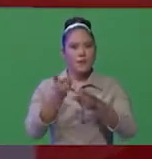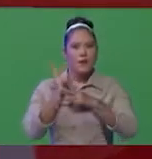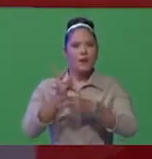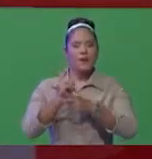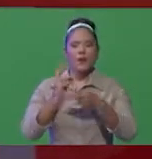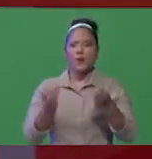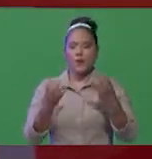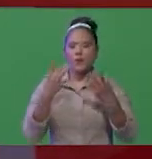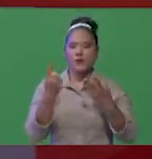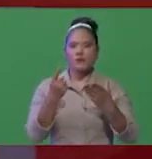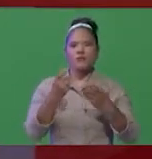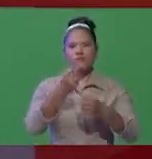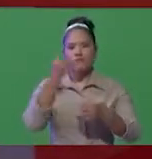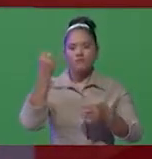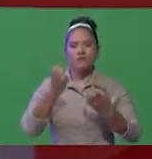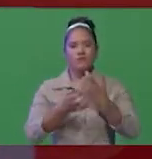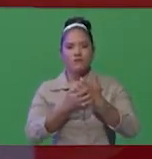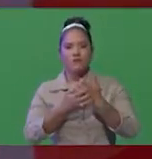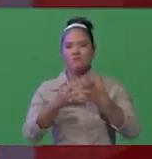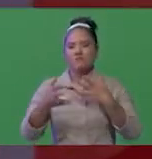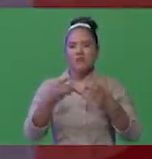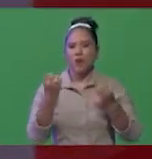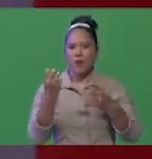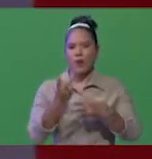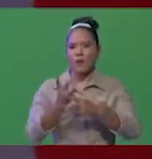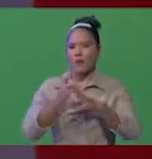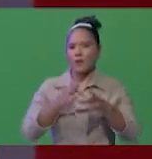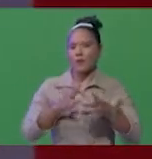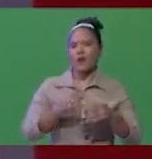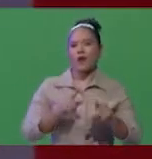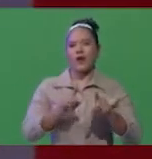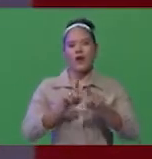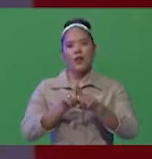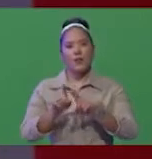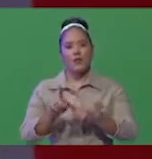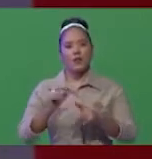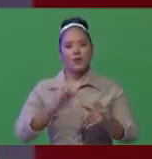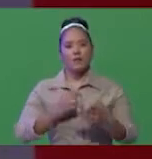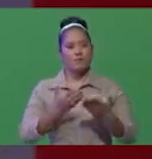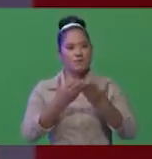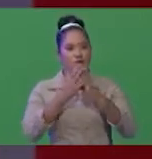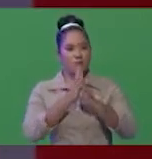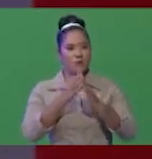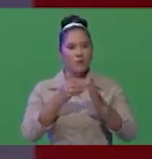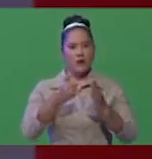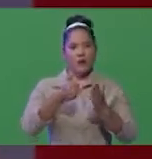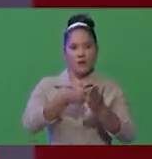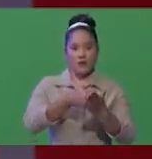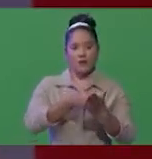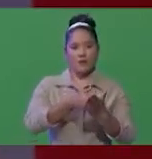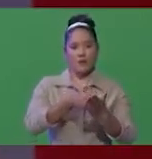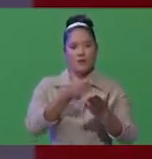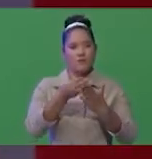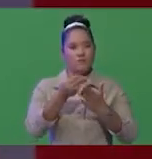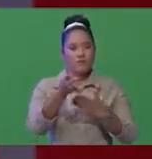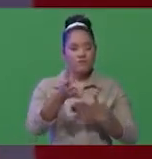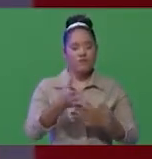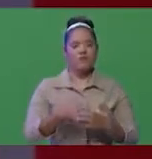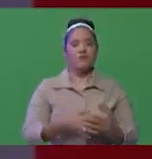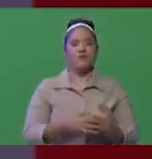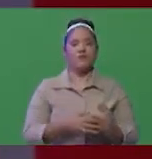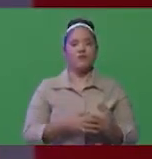electrodoméstico. También hemos conseguido que los socios tengan también el mantenimiento a nivel de salud. Excelente.